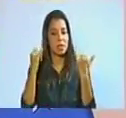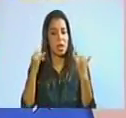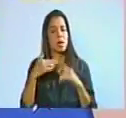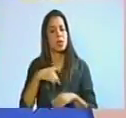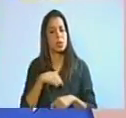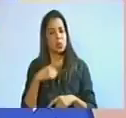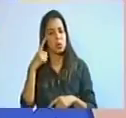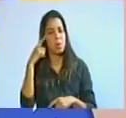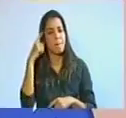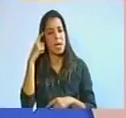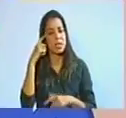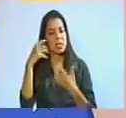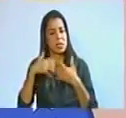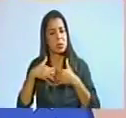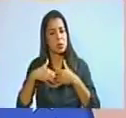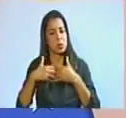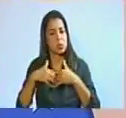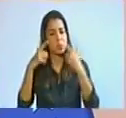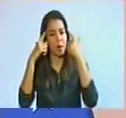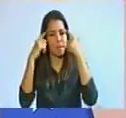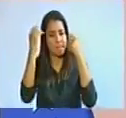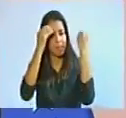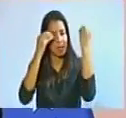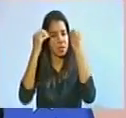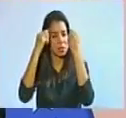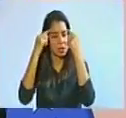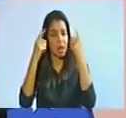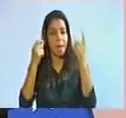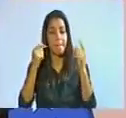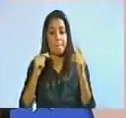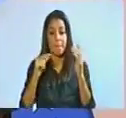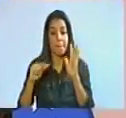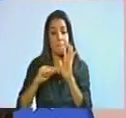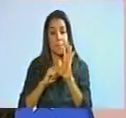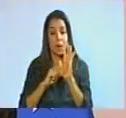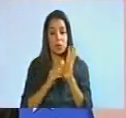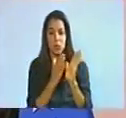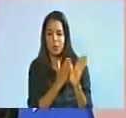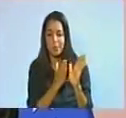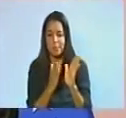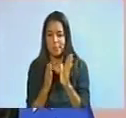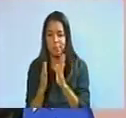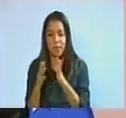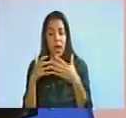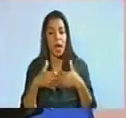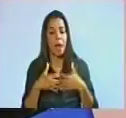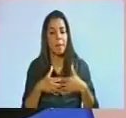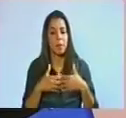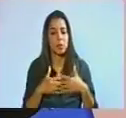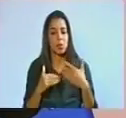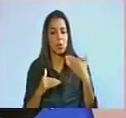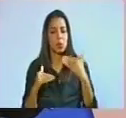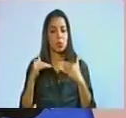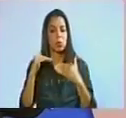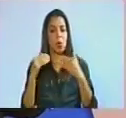trabajar nuestro cerebro, porque el gran tema es la estructura de costo. ¿Cómo establecer la estructura de